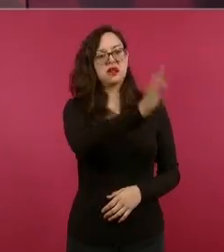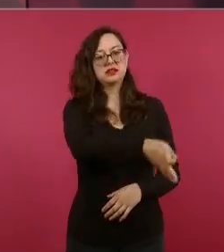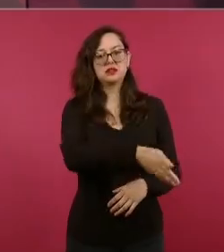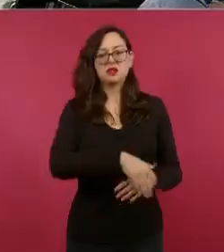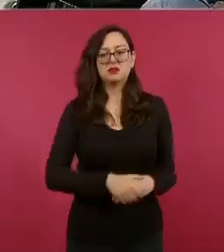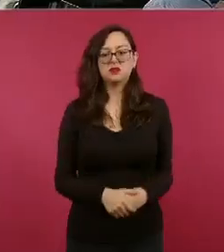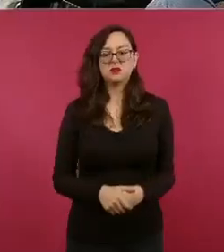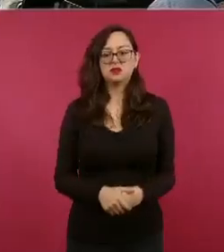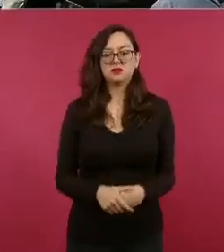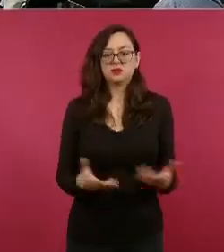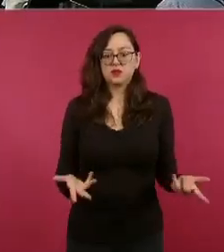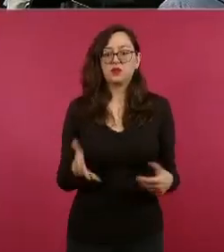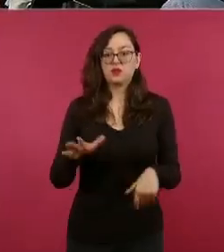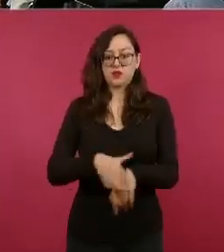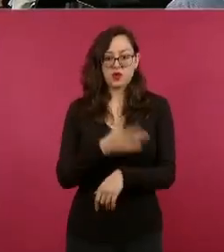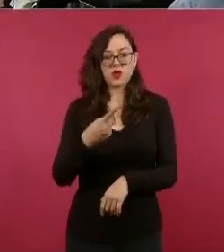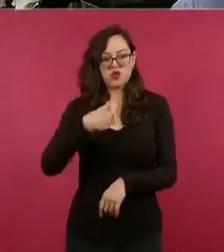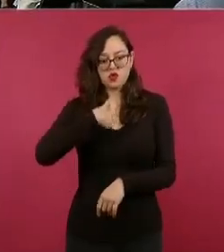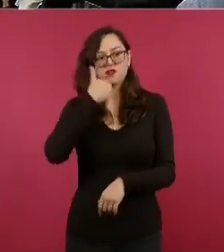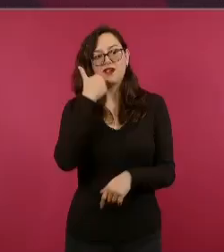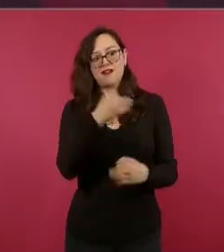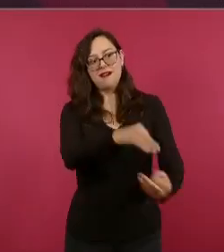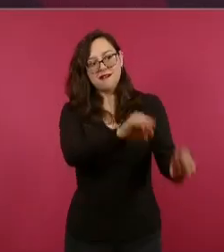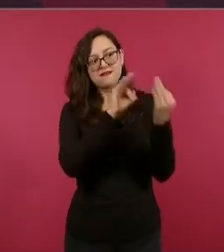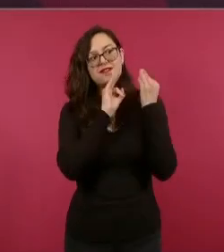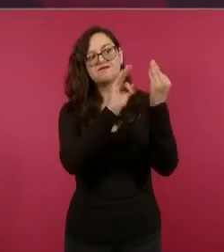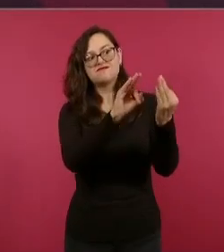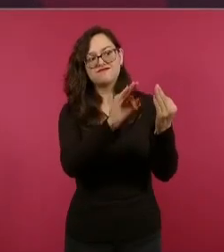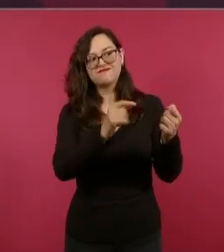porque tengo muchas cosas que decirles